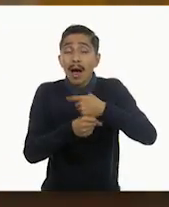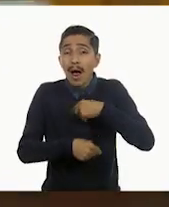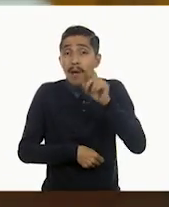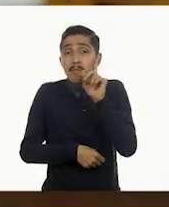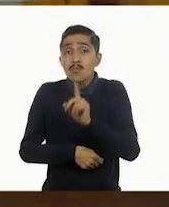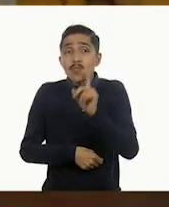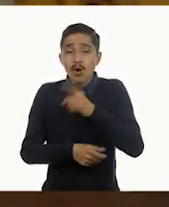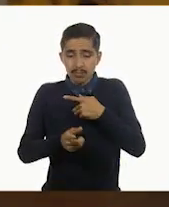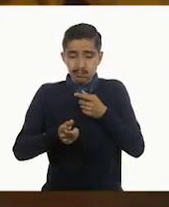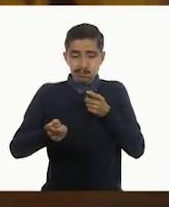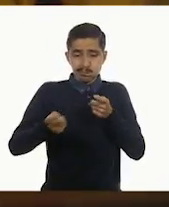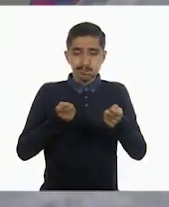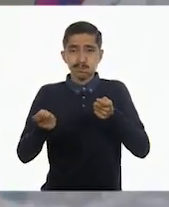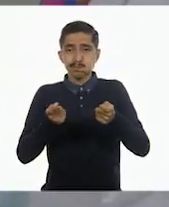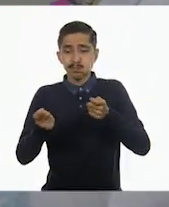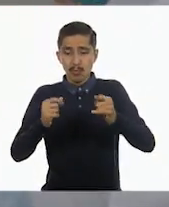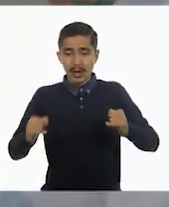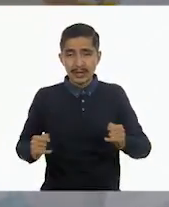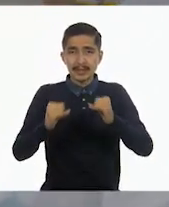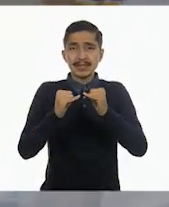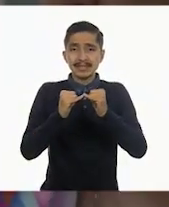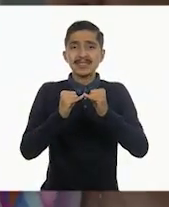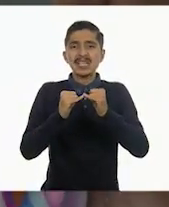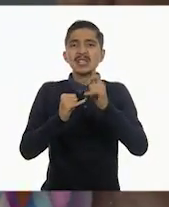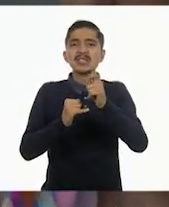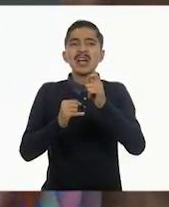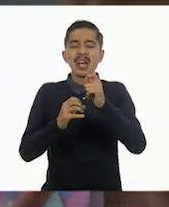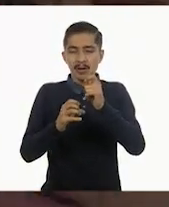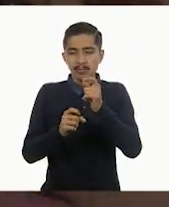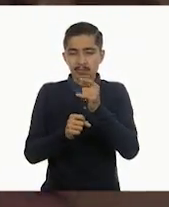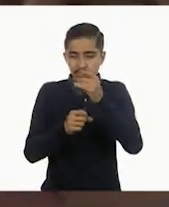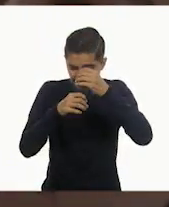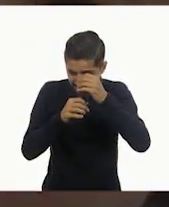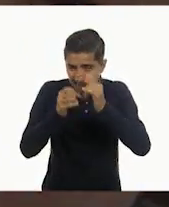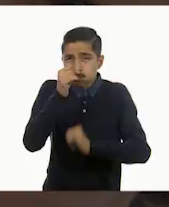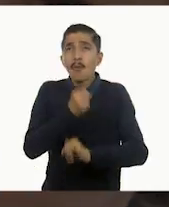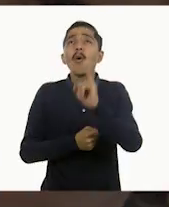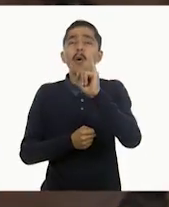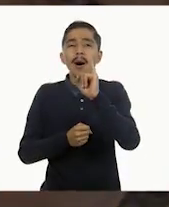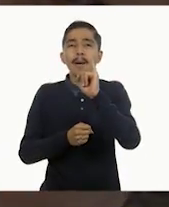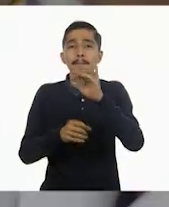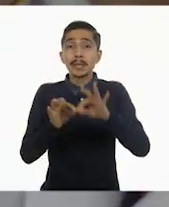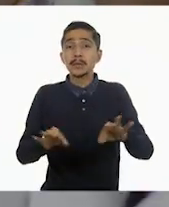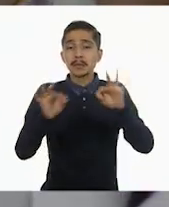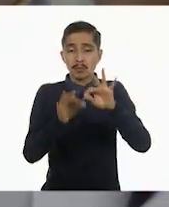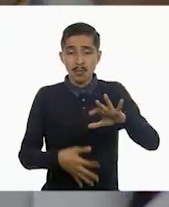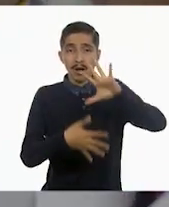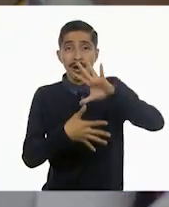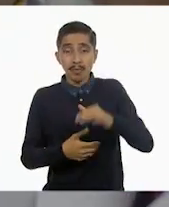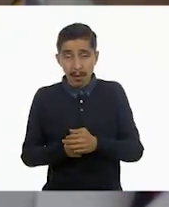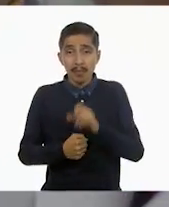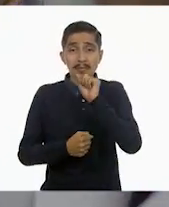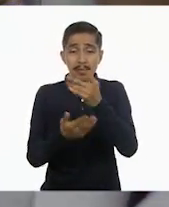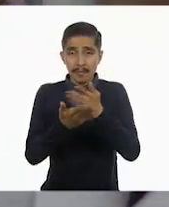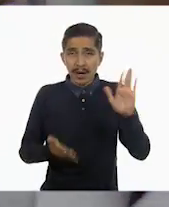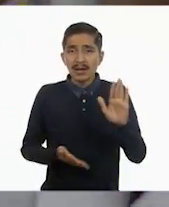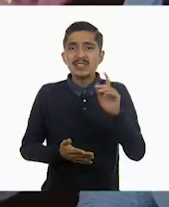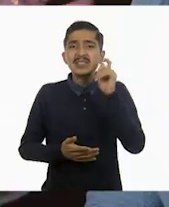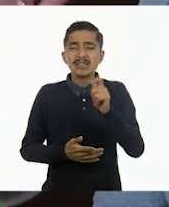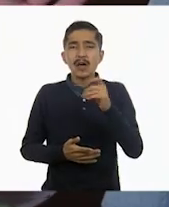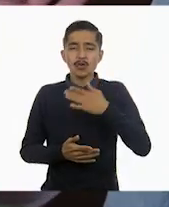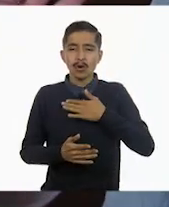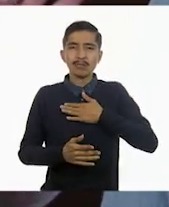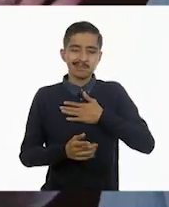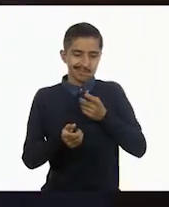en dirigir uno de los institutos nucleares más importantes de Latinoamérica. Además de convertirme en mentora